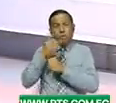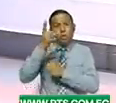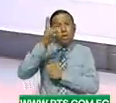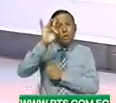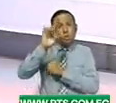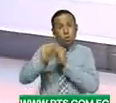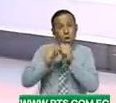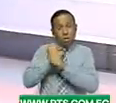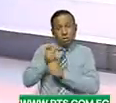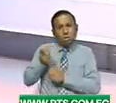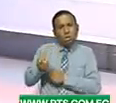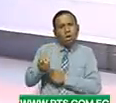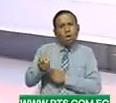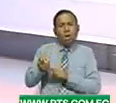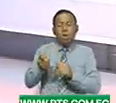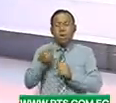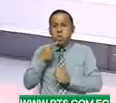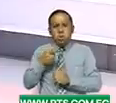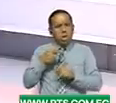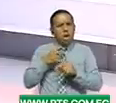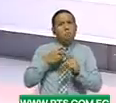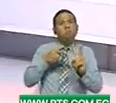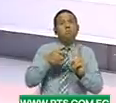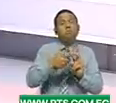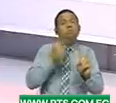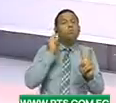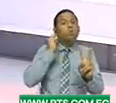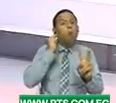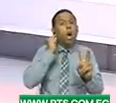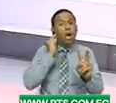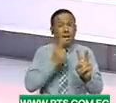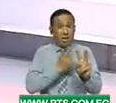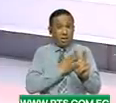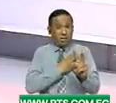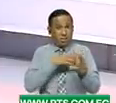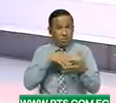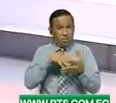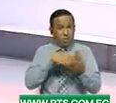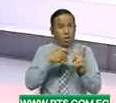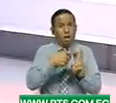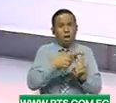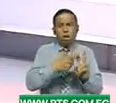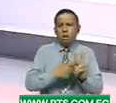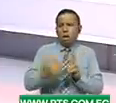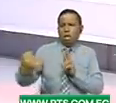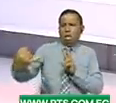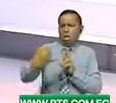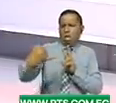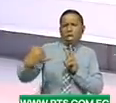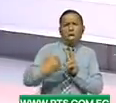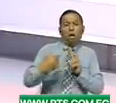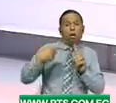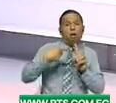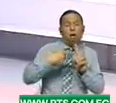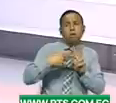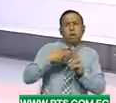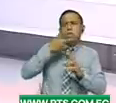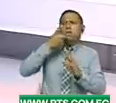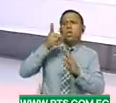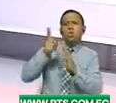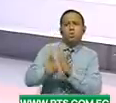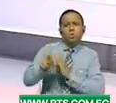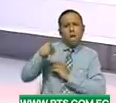violación de dos jóvenes universitarias. Según información preliminar, las propias estudiantes denunciaron este